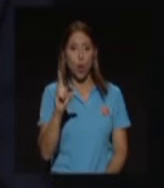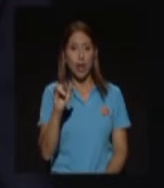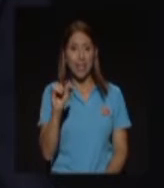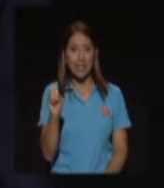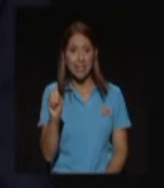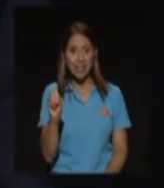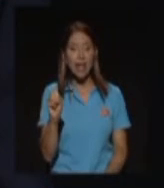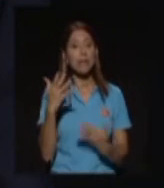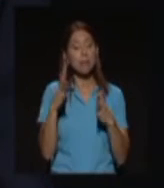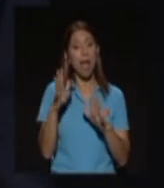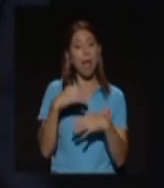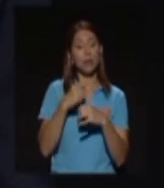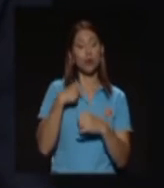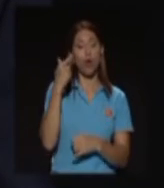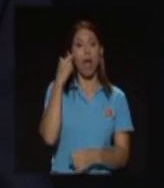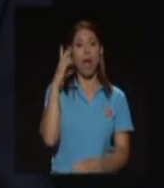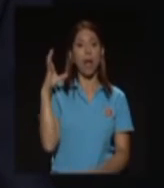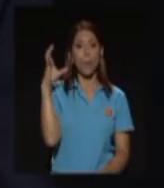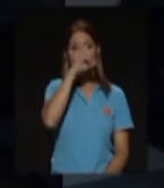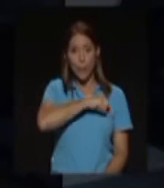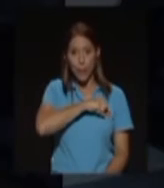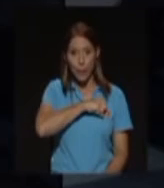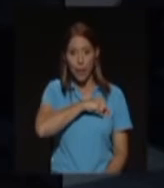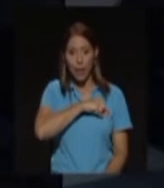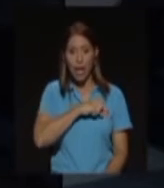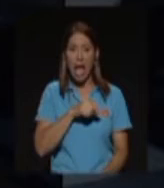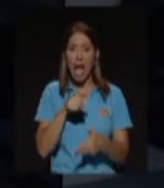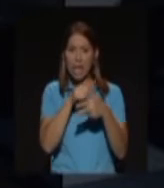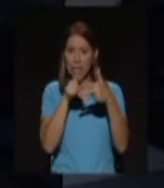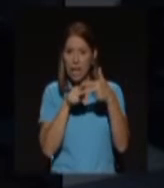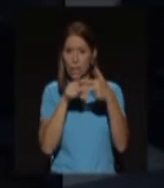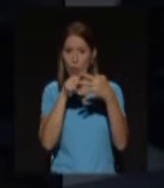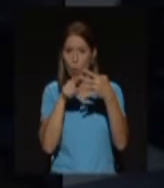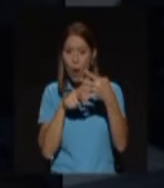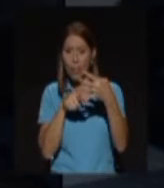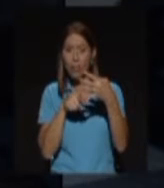me ha abierto los ojos en ese sentido. Hay 3 o 4